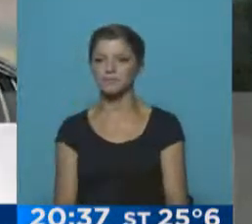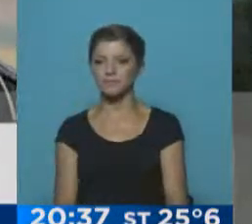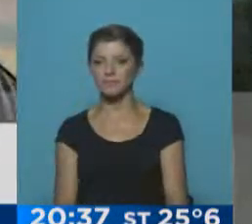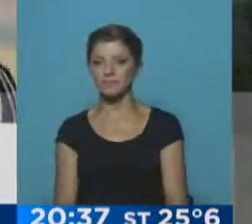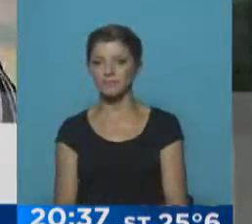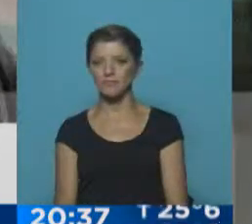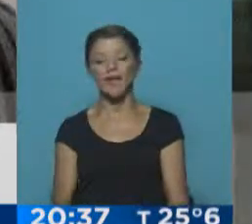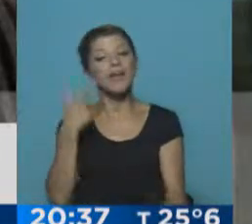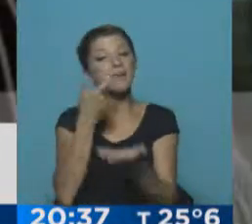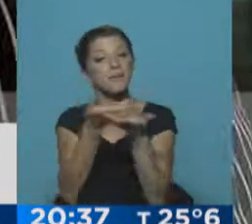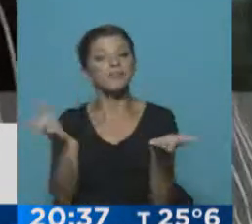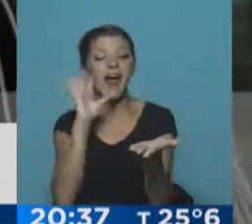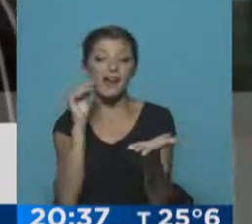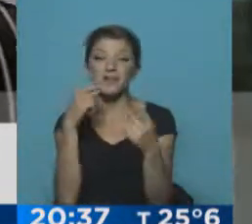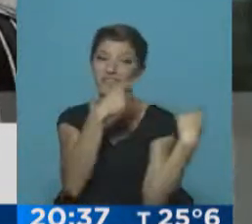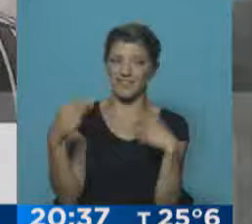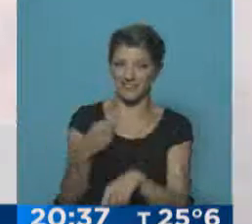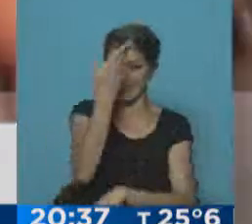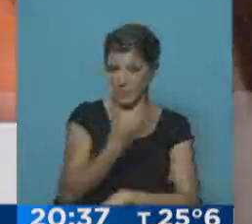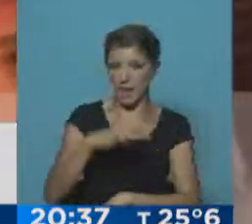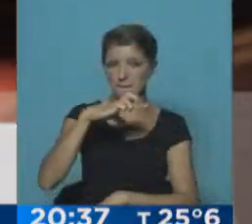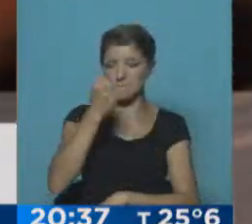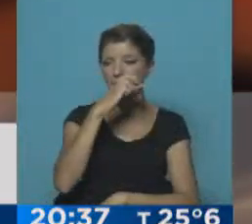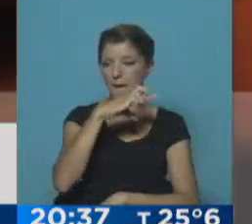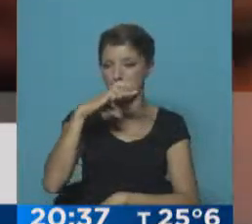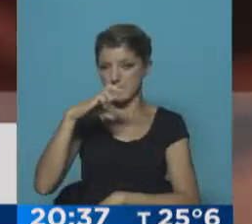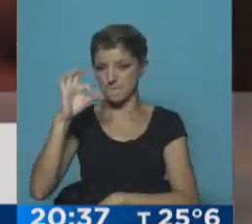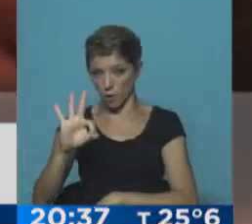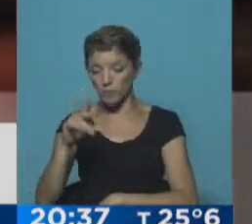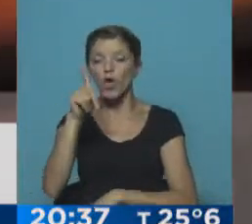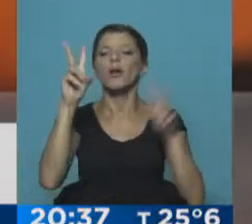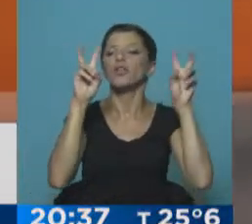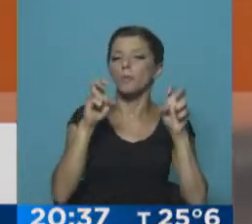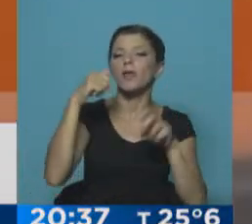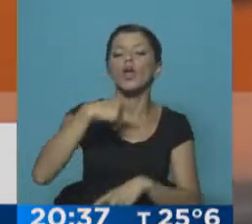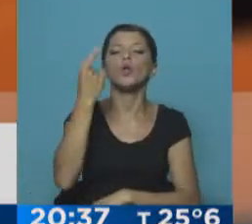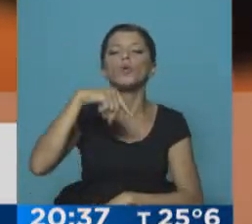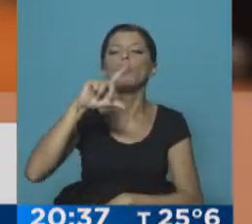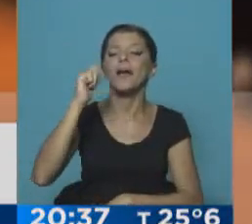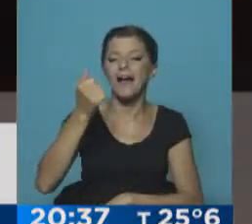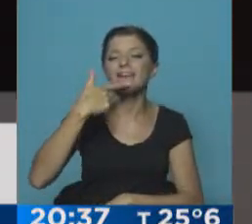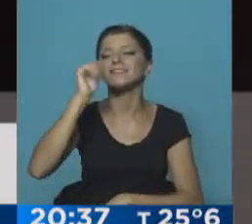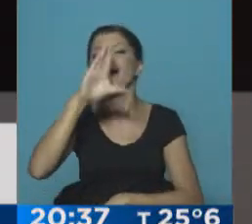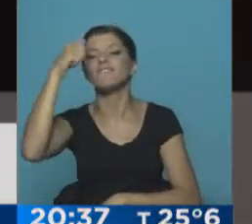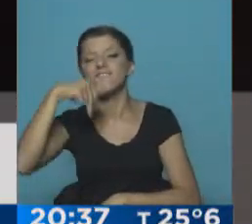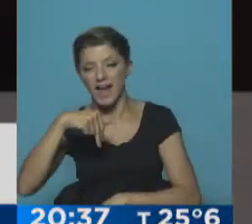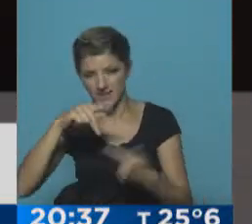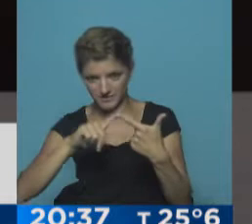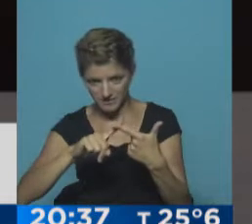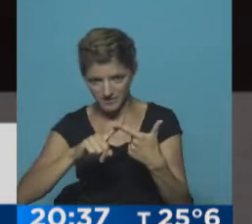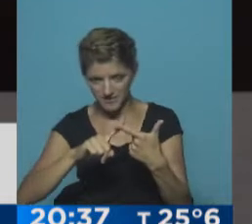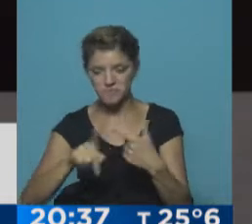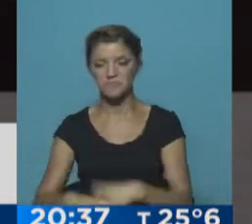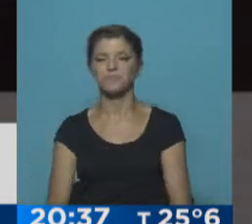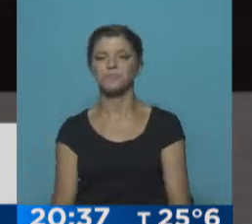otra faceta de Norberto. Es un tema que se llama Nunca lo sabrán, Psych Folk, que es folk